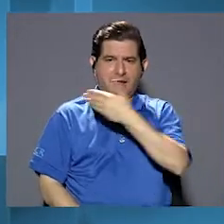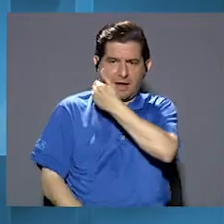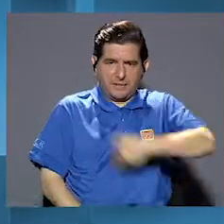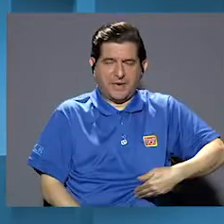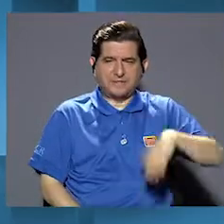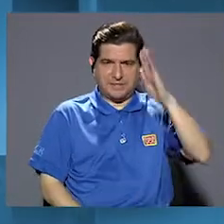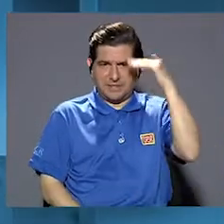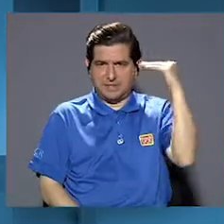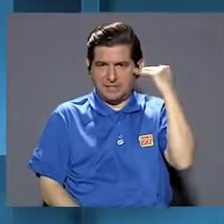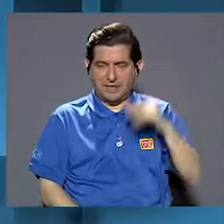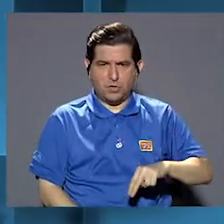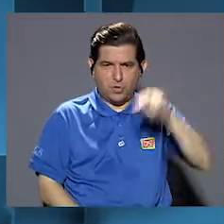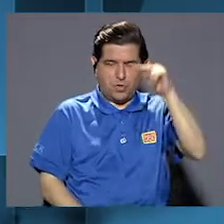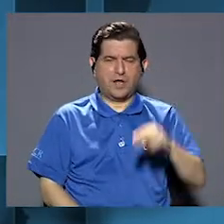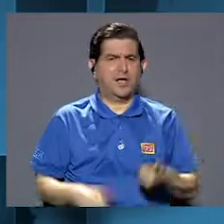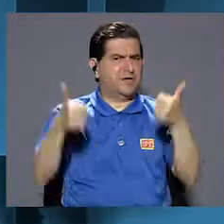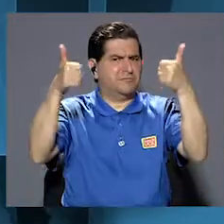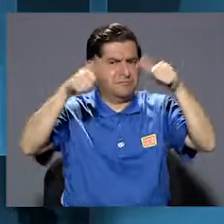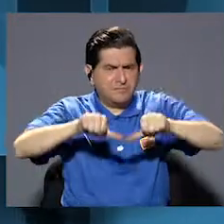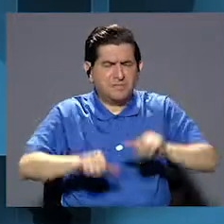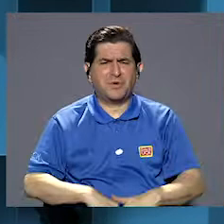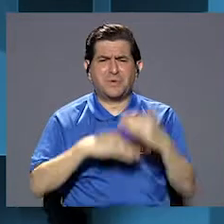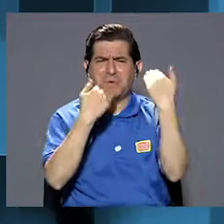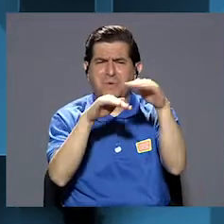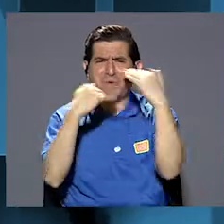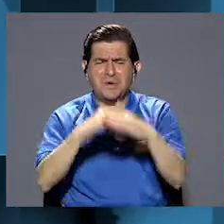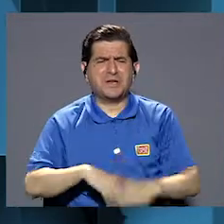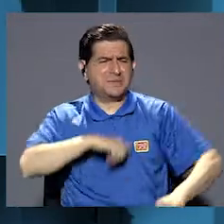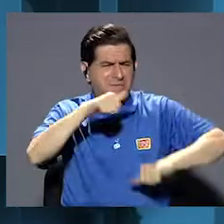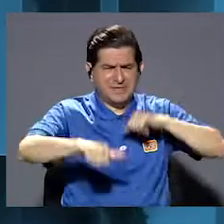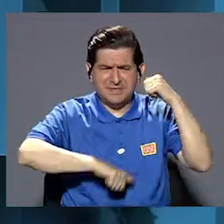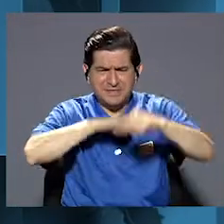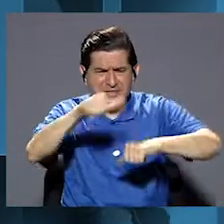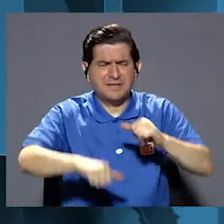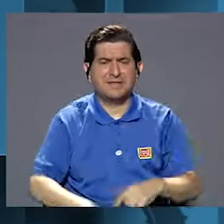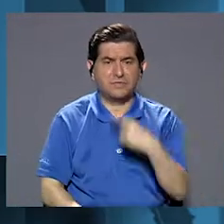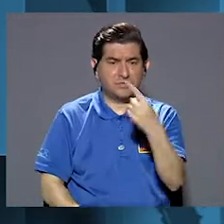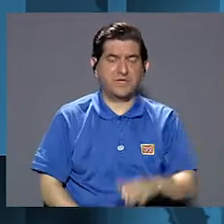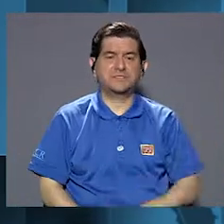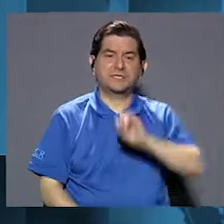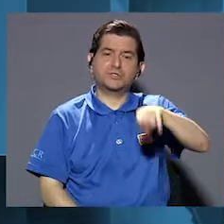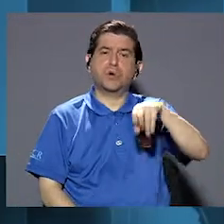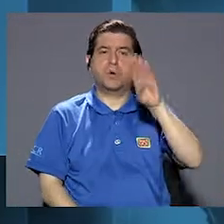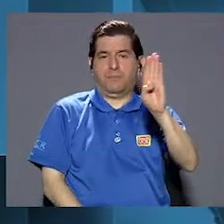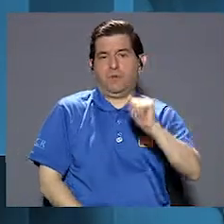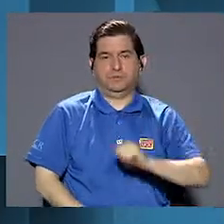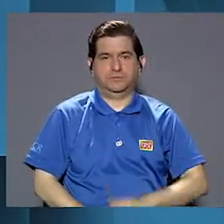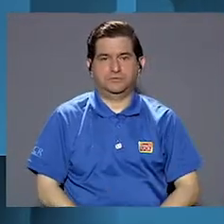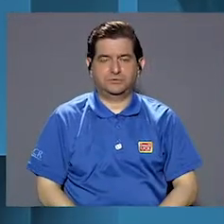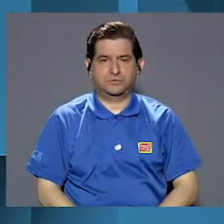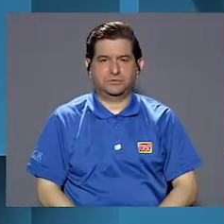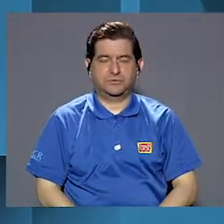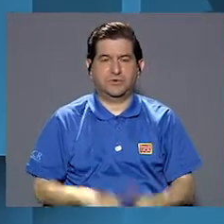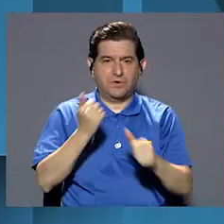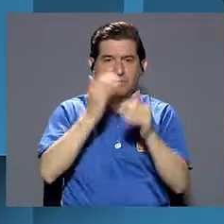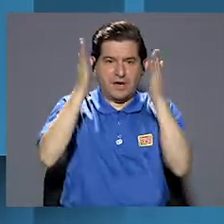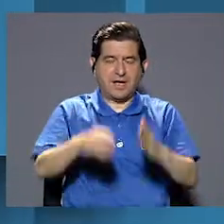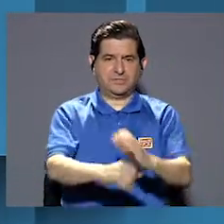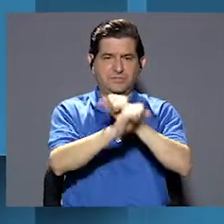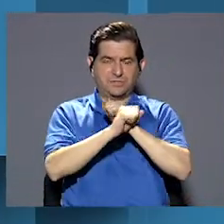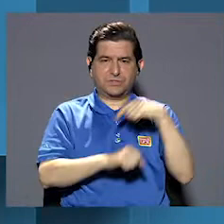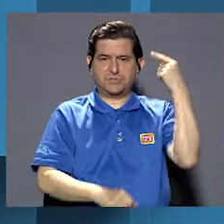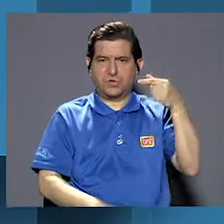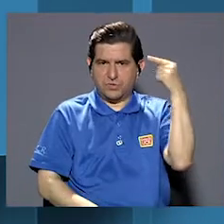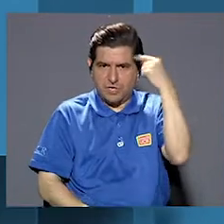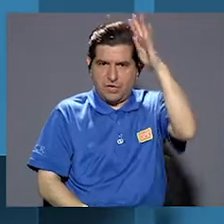Jong-un no concuerda para nada con la muy limitada cruzada anunciada por el señor Bolton. El asesor de seguridad